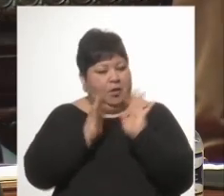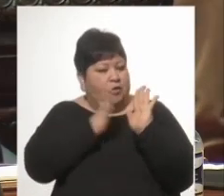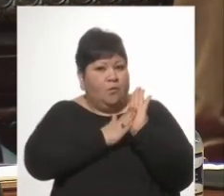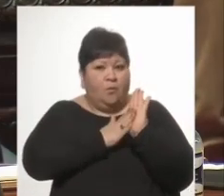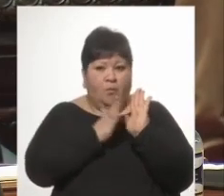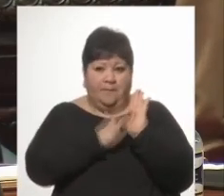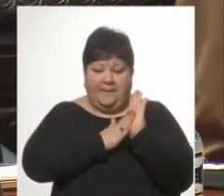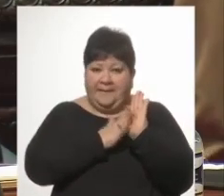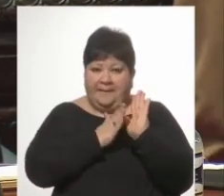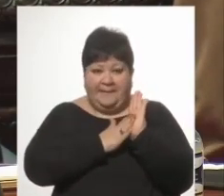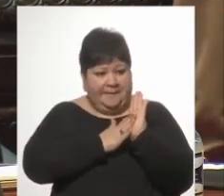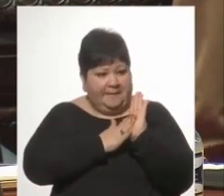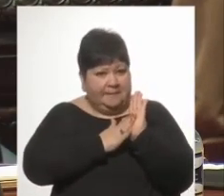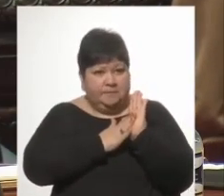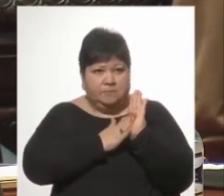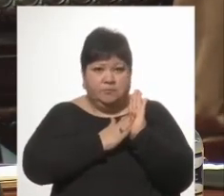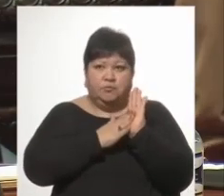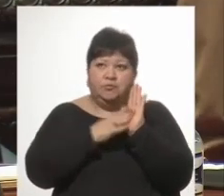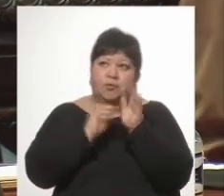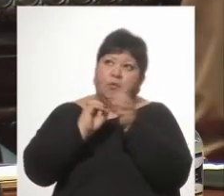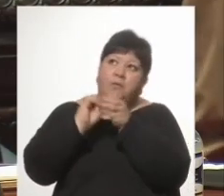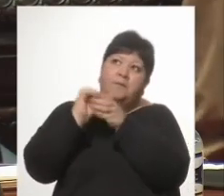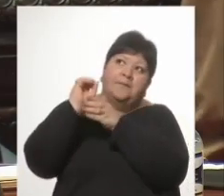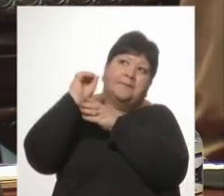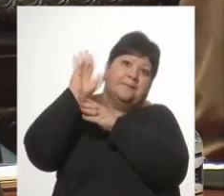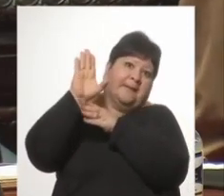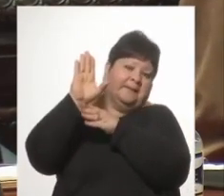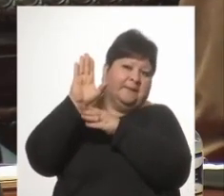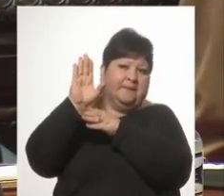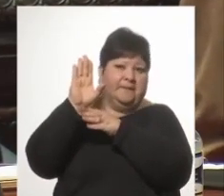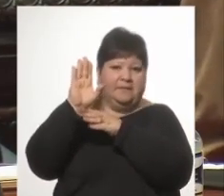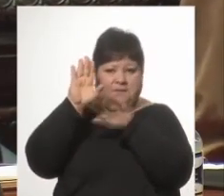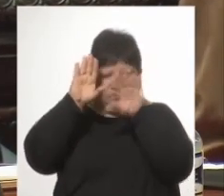documentalmente lo elevé completo todo lo dicho,